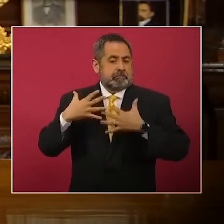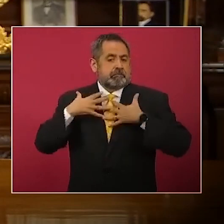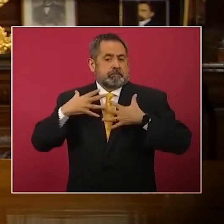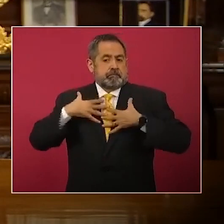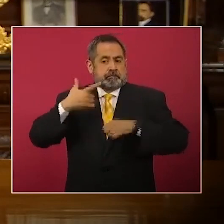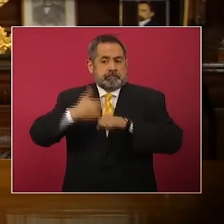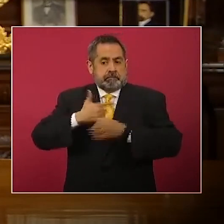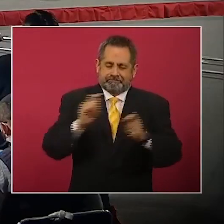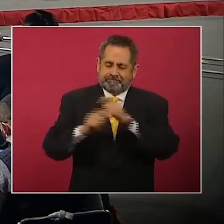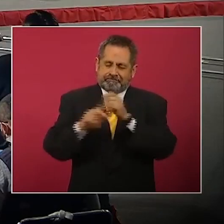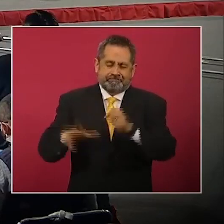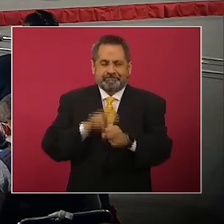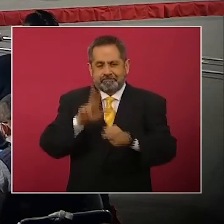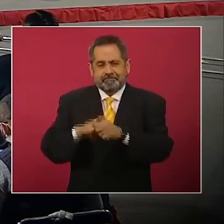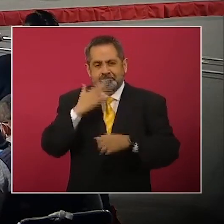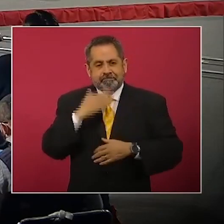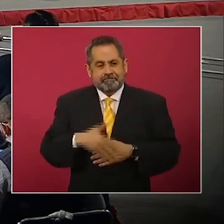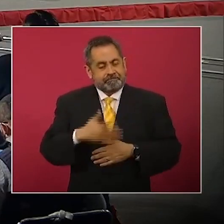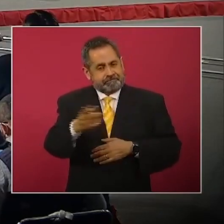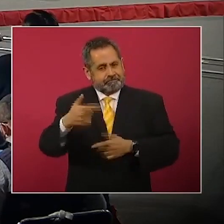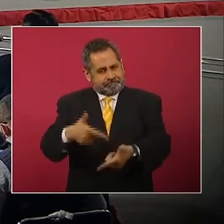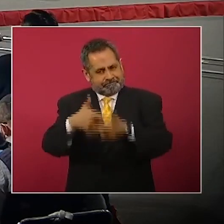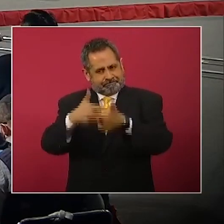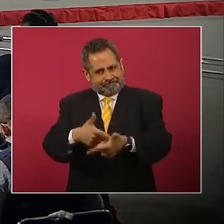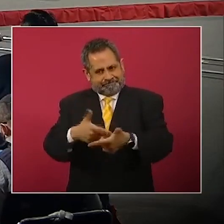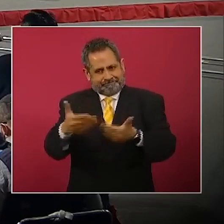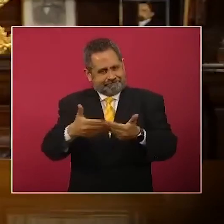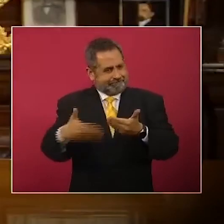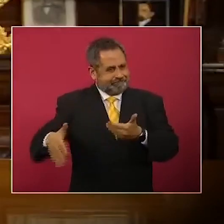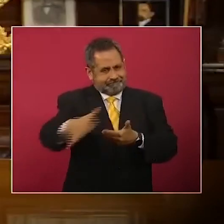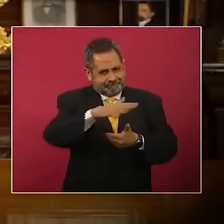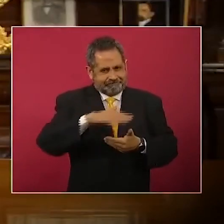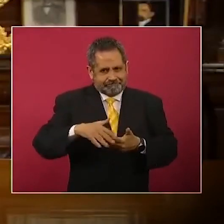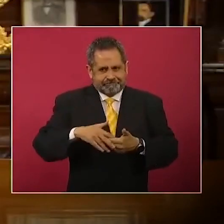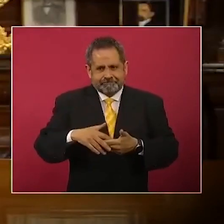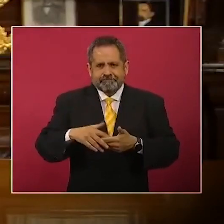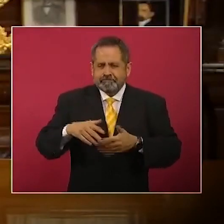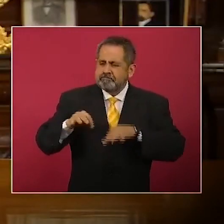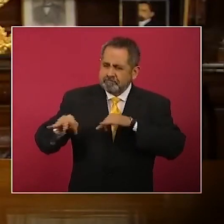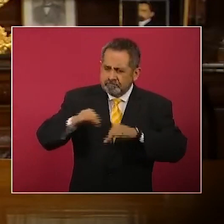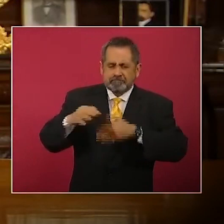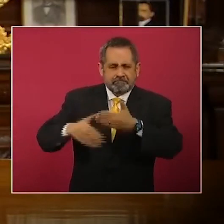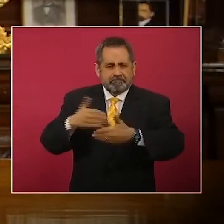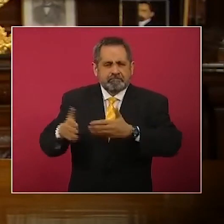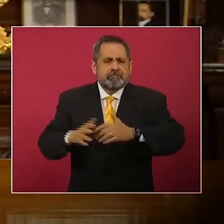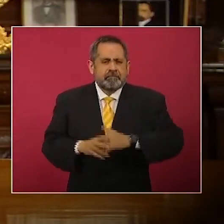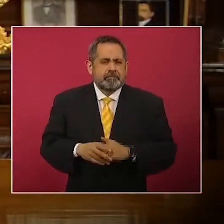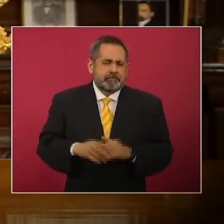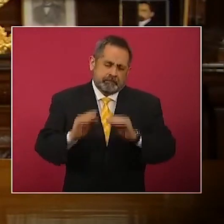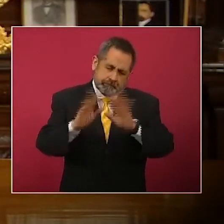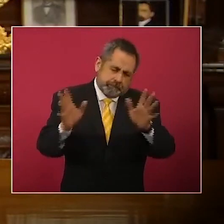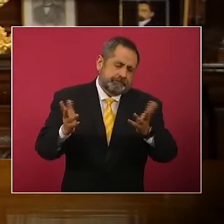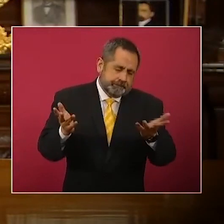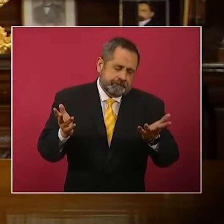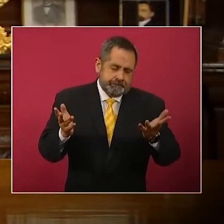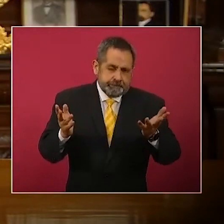pulmones. Hay que seguir haciendo nuestras actividades, desde luego